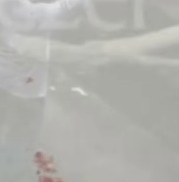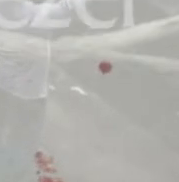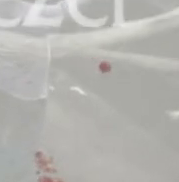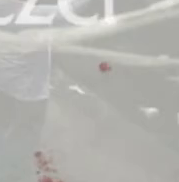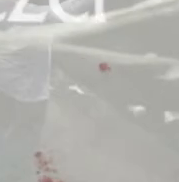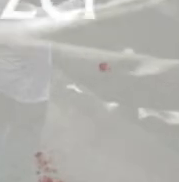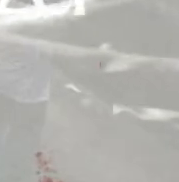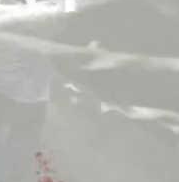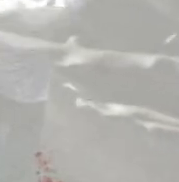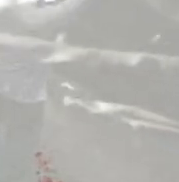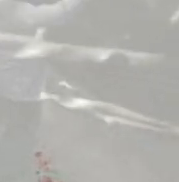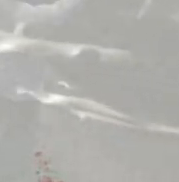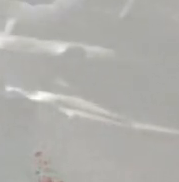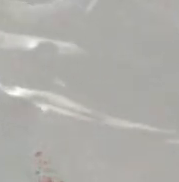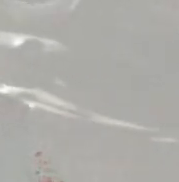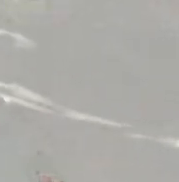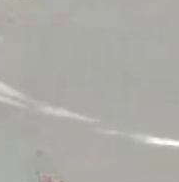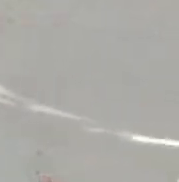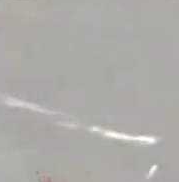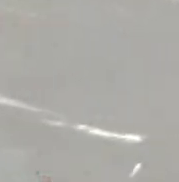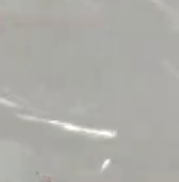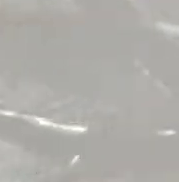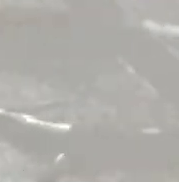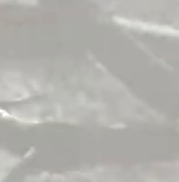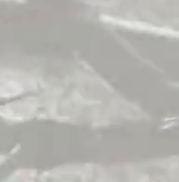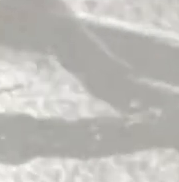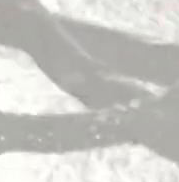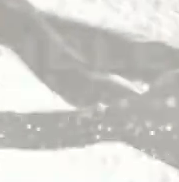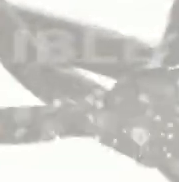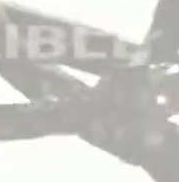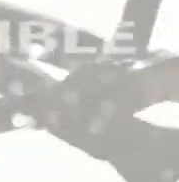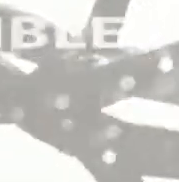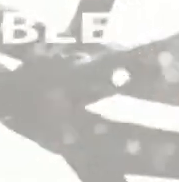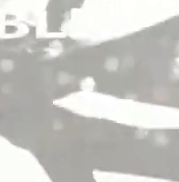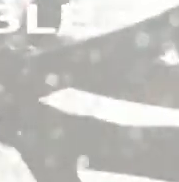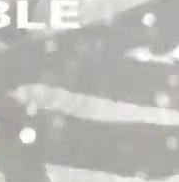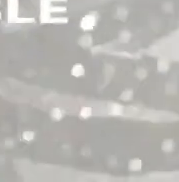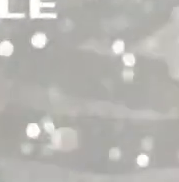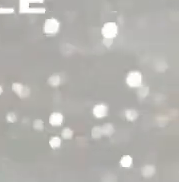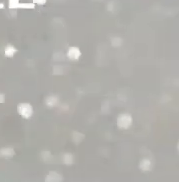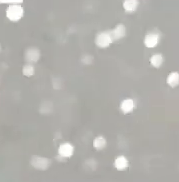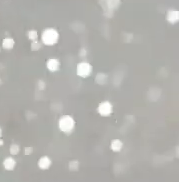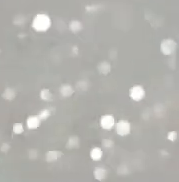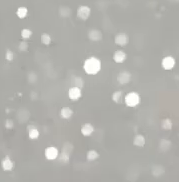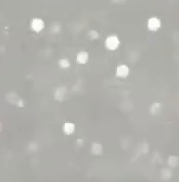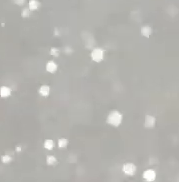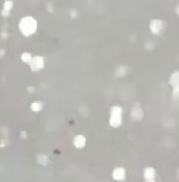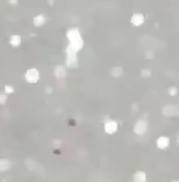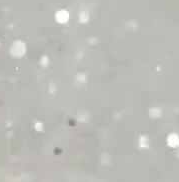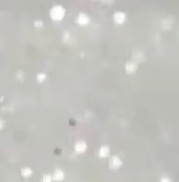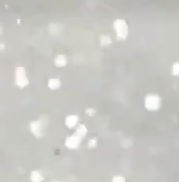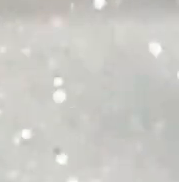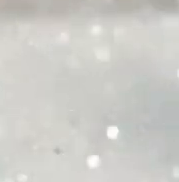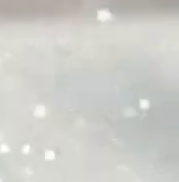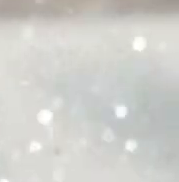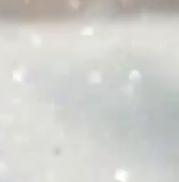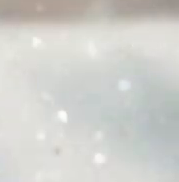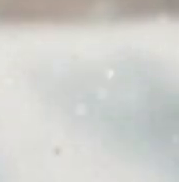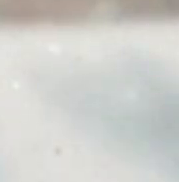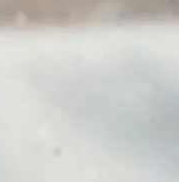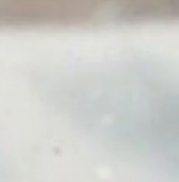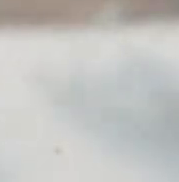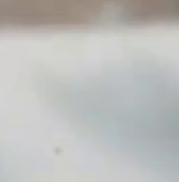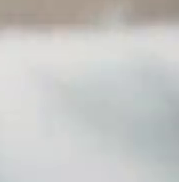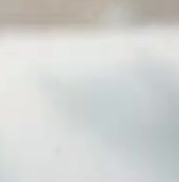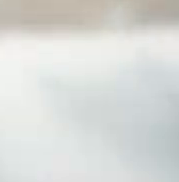Rema TV y Ebenezer Producciones presentó La Biblia, Palabra Infalible. Una transmisión de